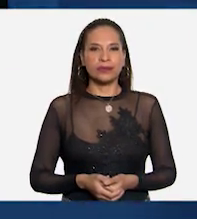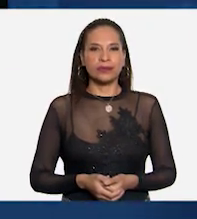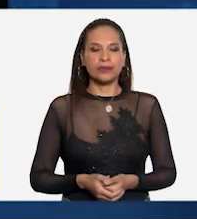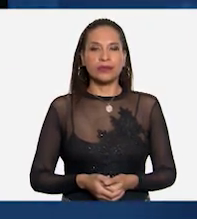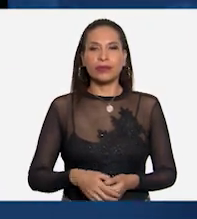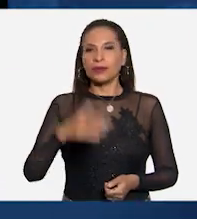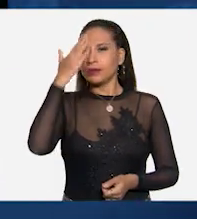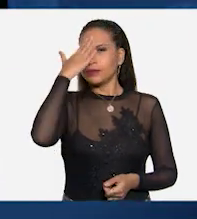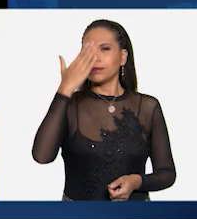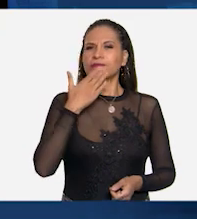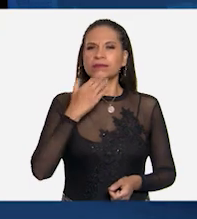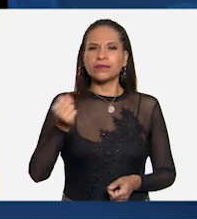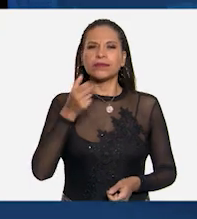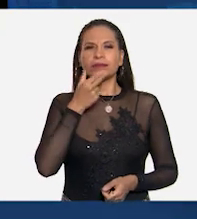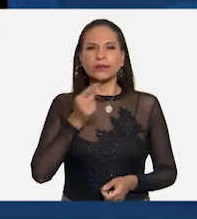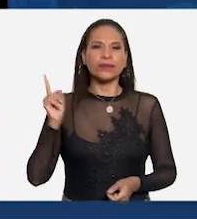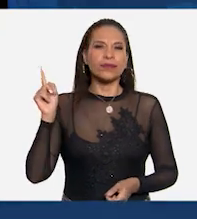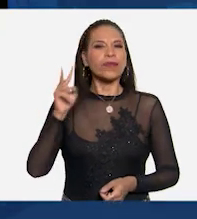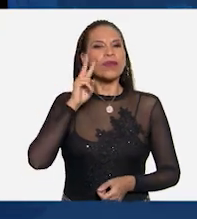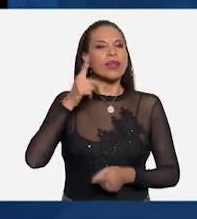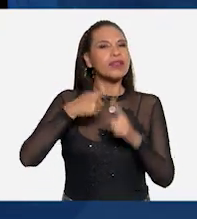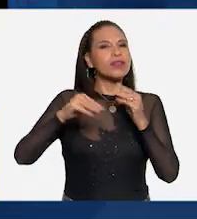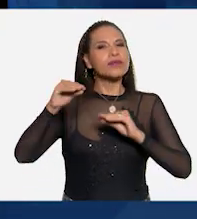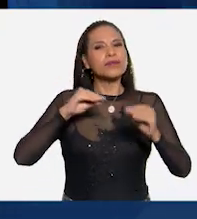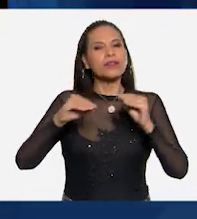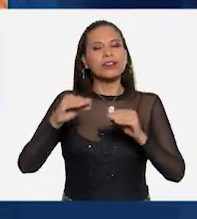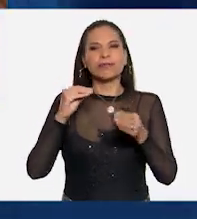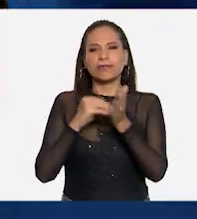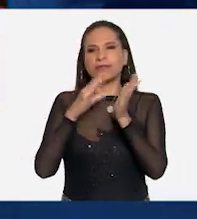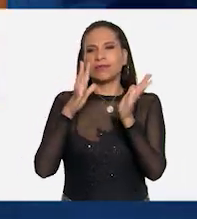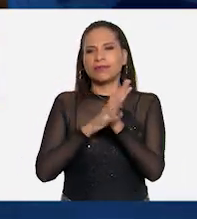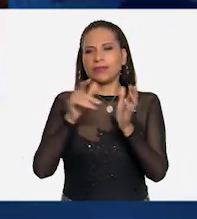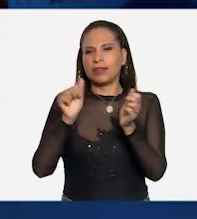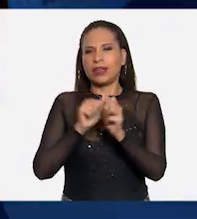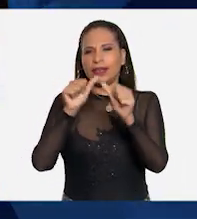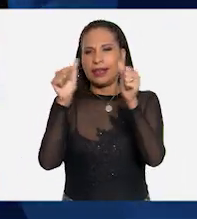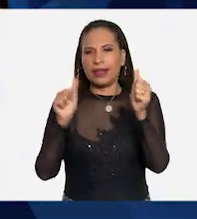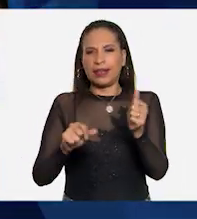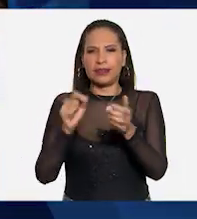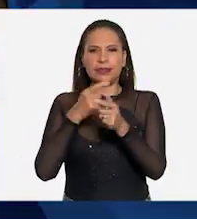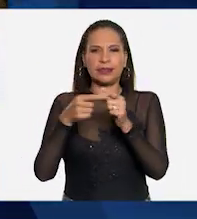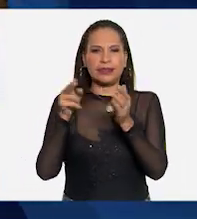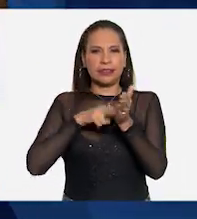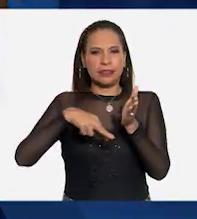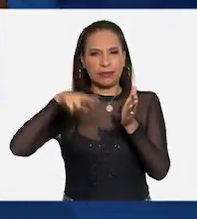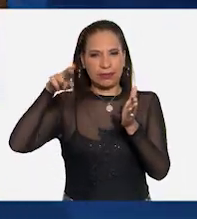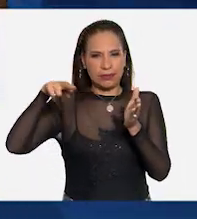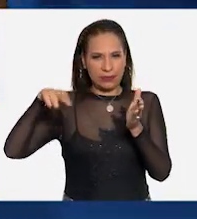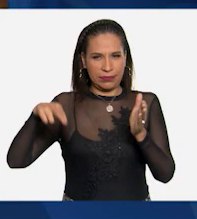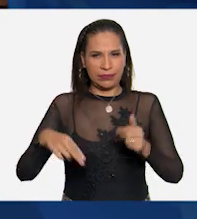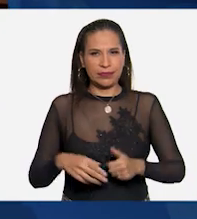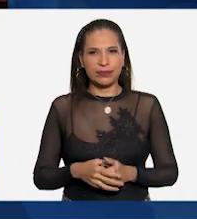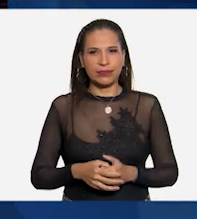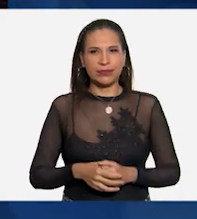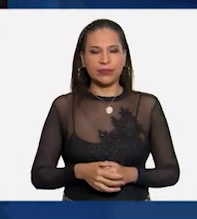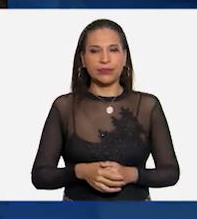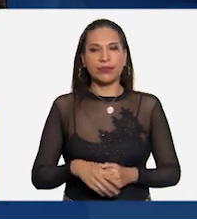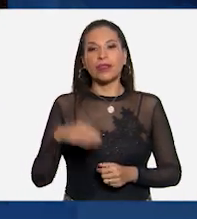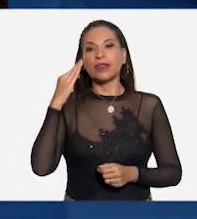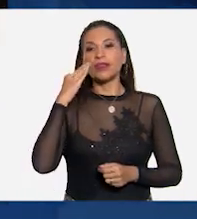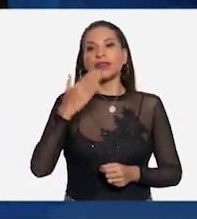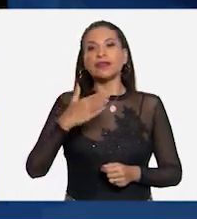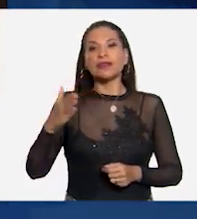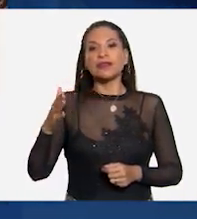La habilidad de Leonardo para examinar el movimiento quedó plasmada en su arte gracias al trazo de su pincel. Con el